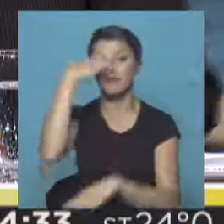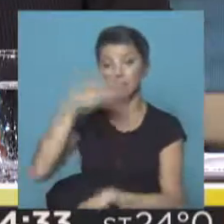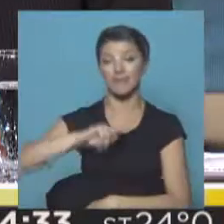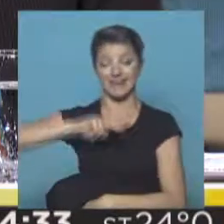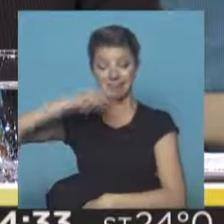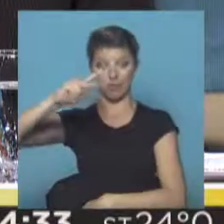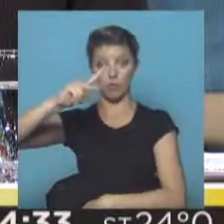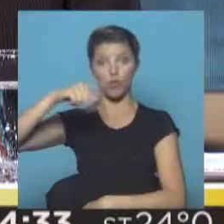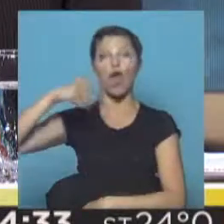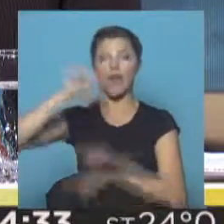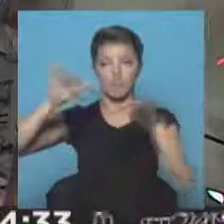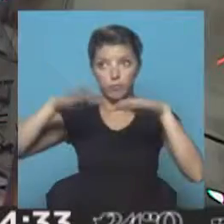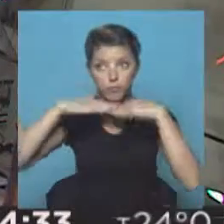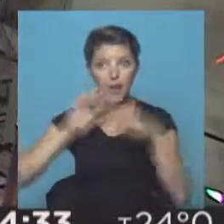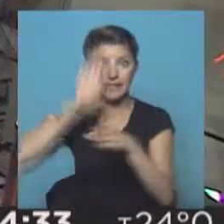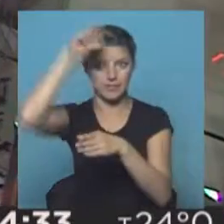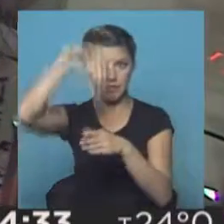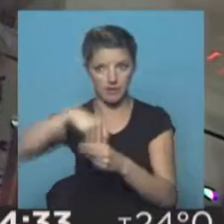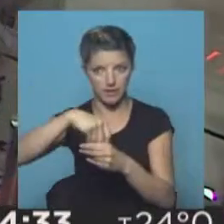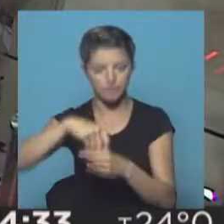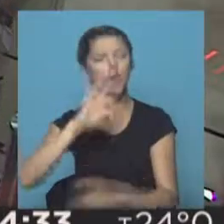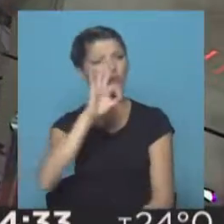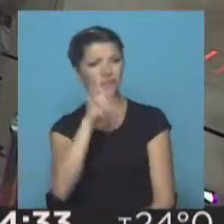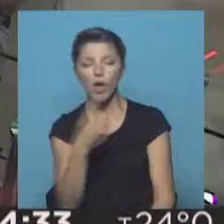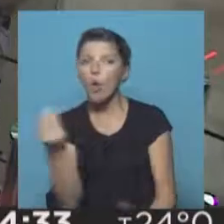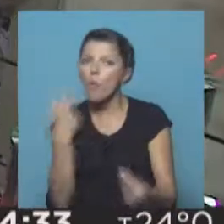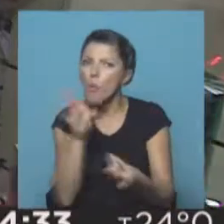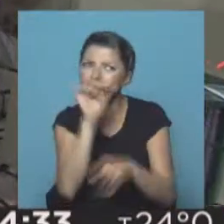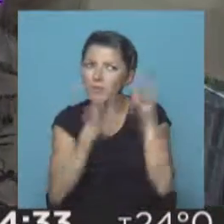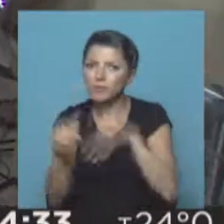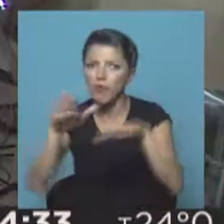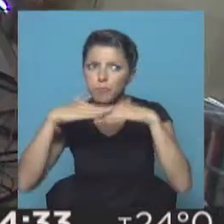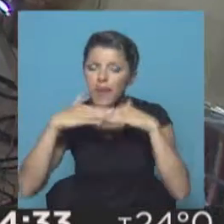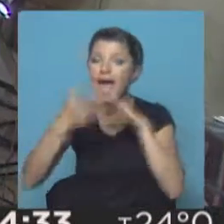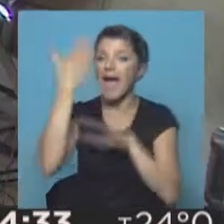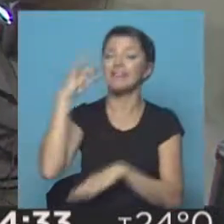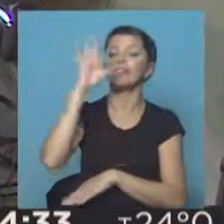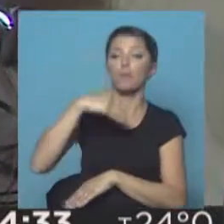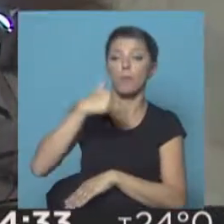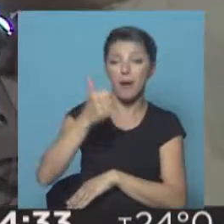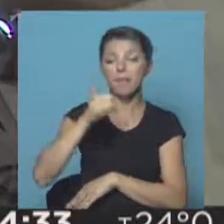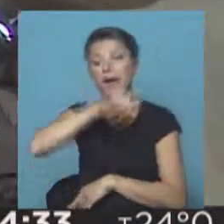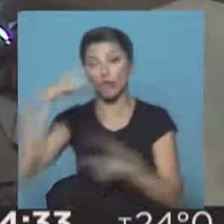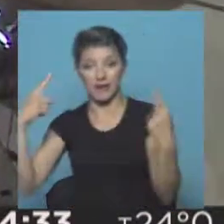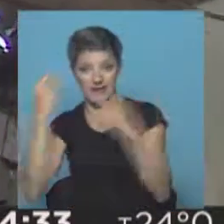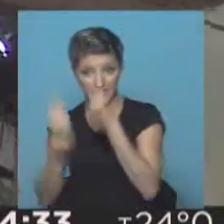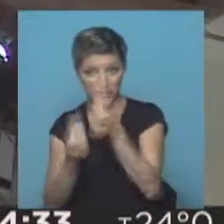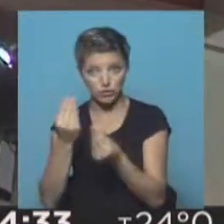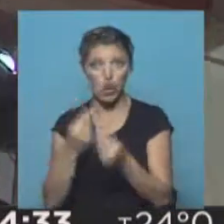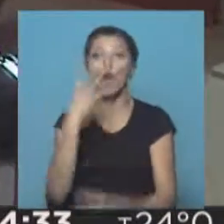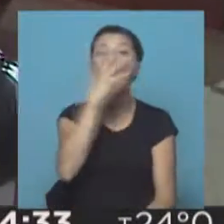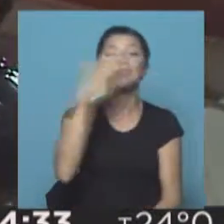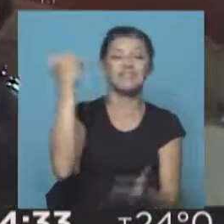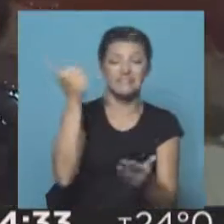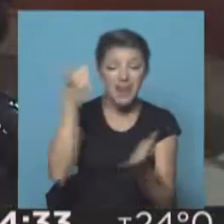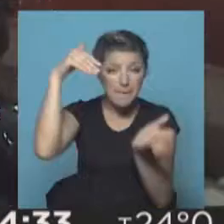público. El público. ¿Sabés cuántos televidentes tuvo el debate de Obama-Mitt Romney en 2012? A ver. 46